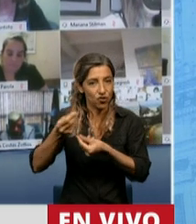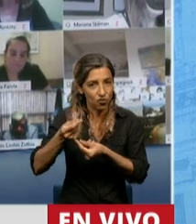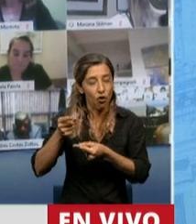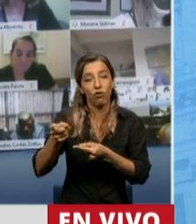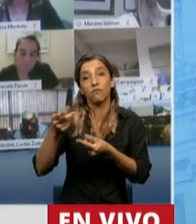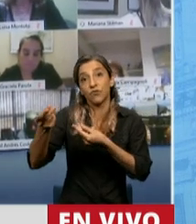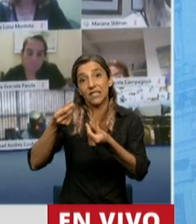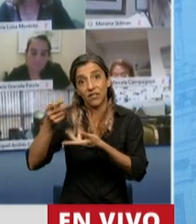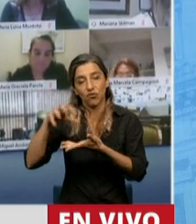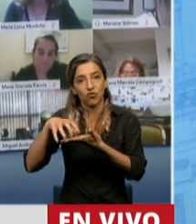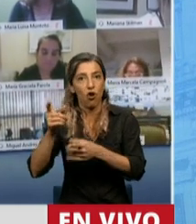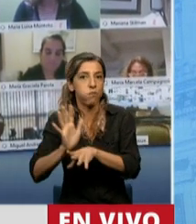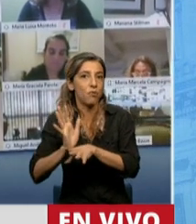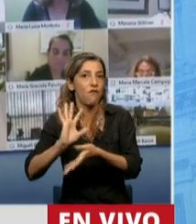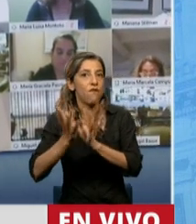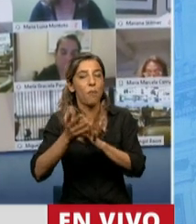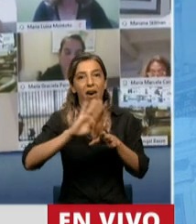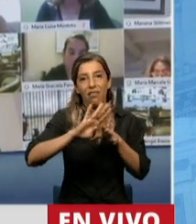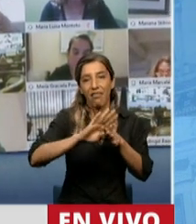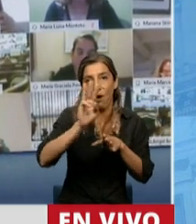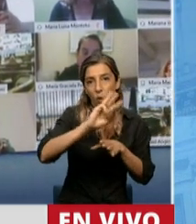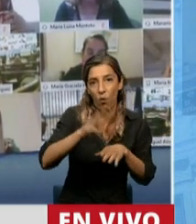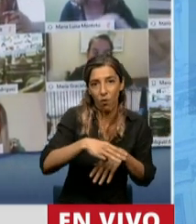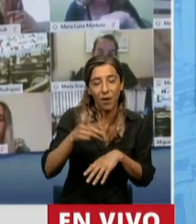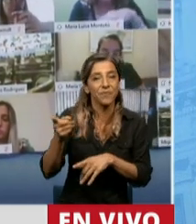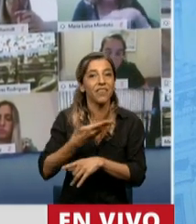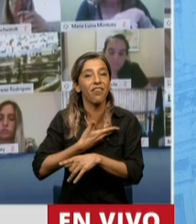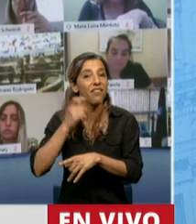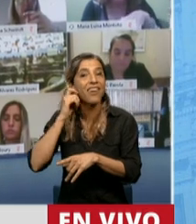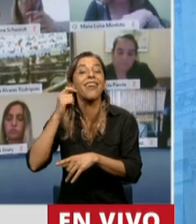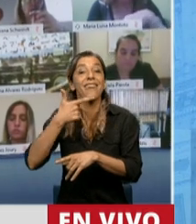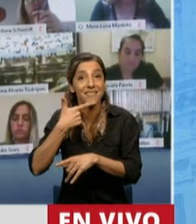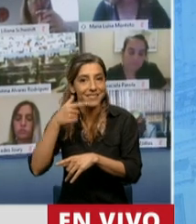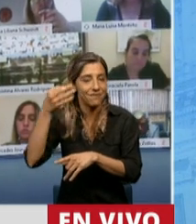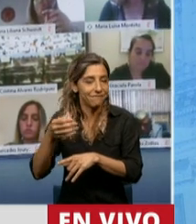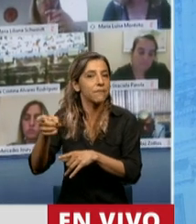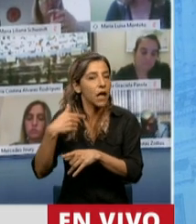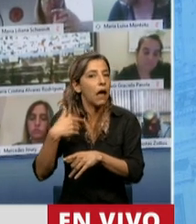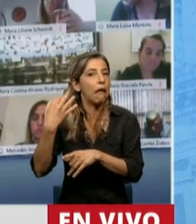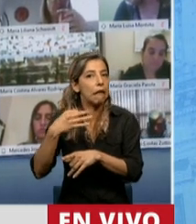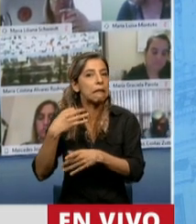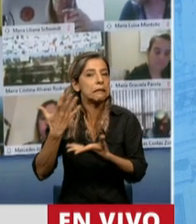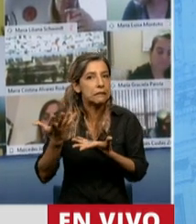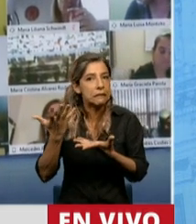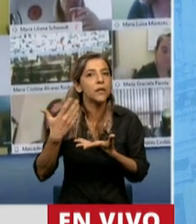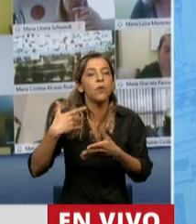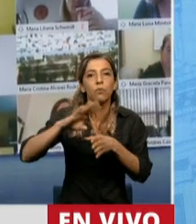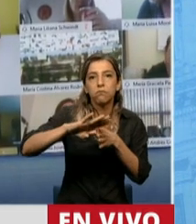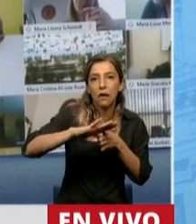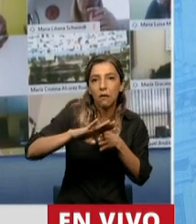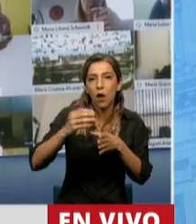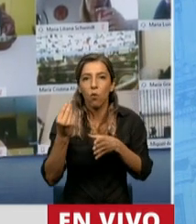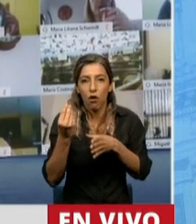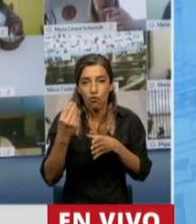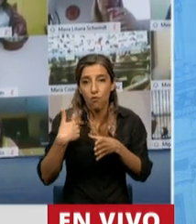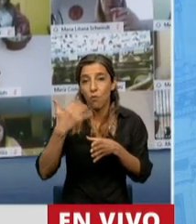eh administra el fgs es decir que el estado le de al estado es lo que se denomina deuda intr sector público otra